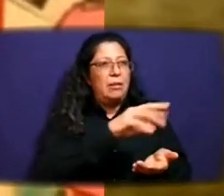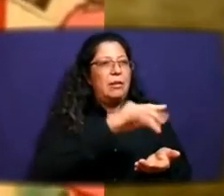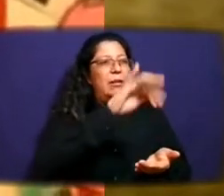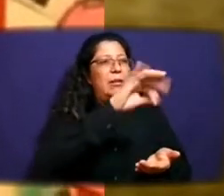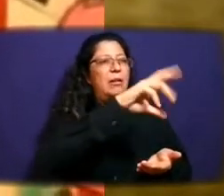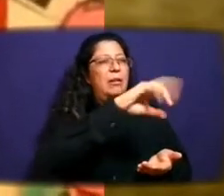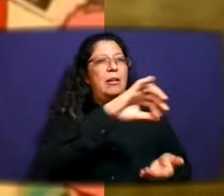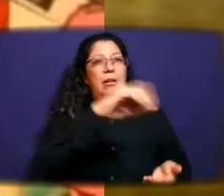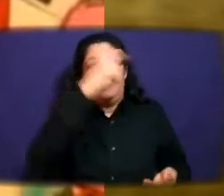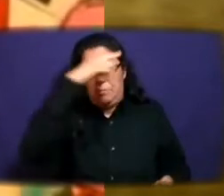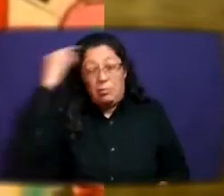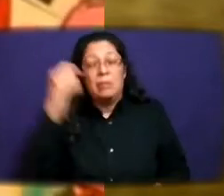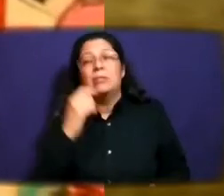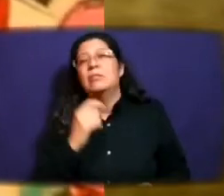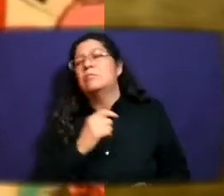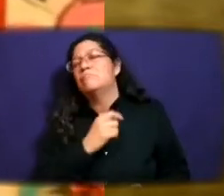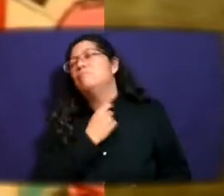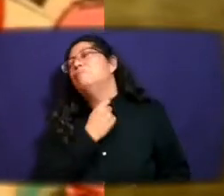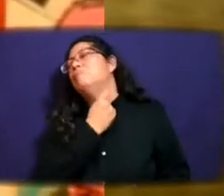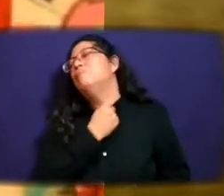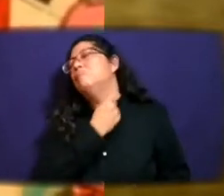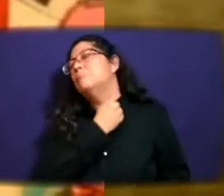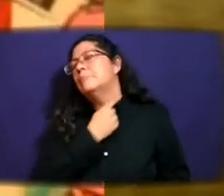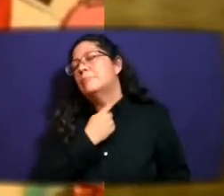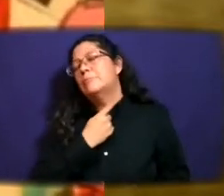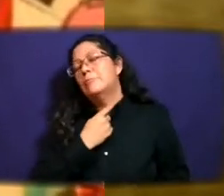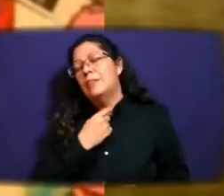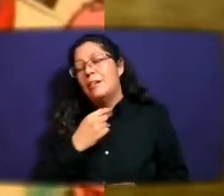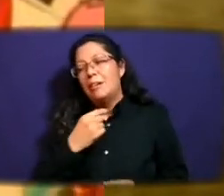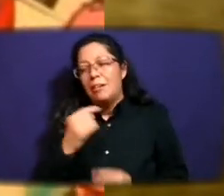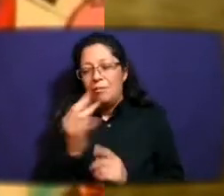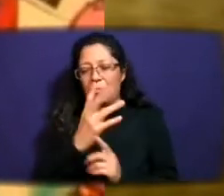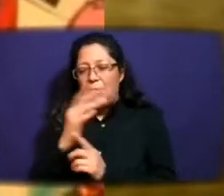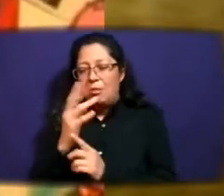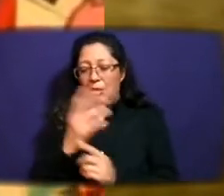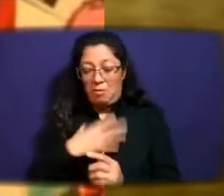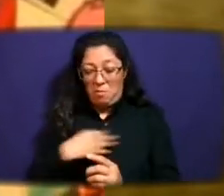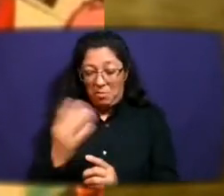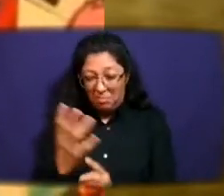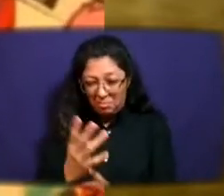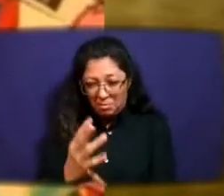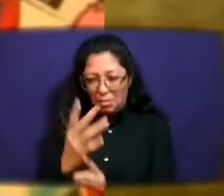Tinta negra en su cuello. Vela blanca quemando.